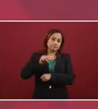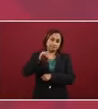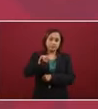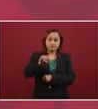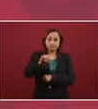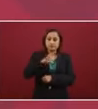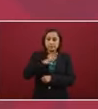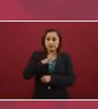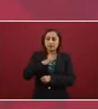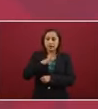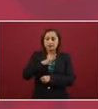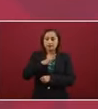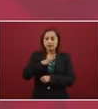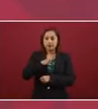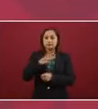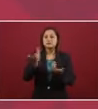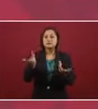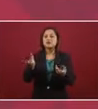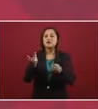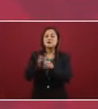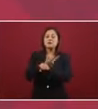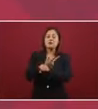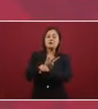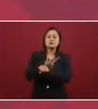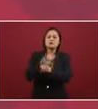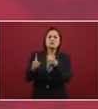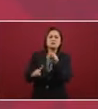heredado por las